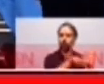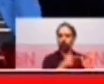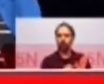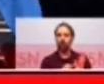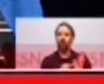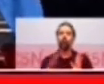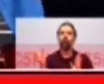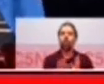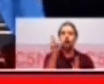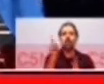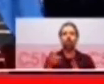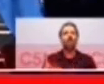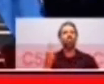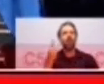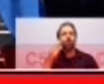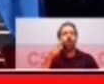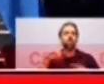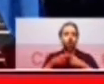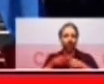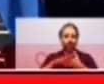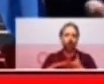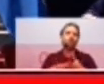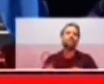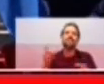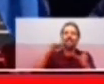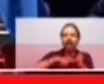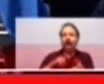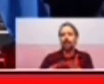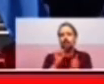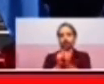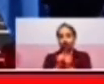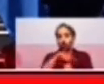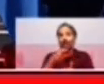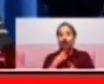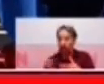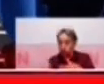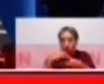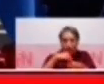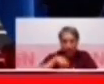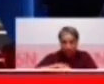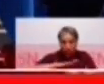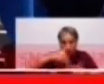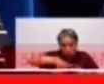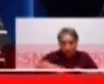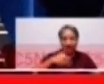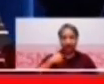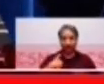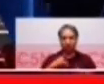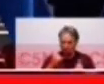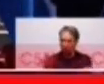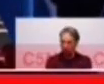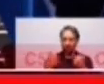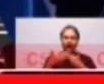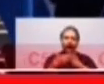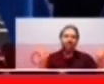genera una complicación muy grande claramente no al empresario pero sí al laburante y los periodos además de de de prueba no Que